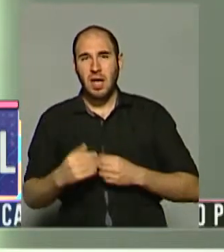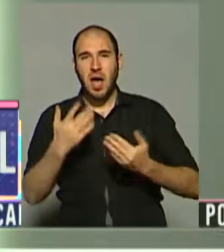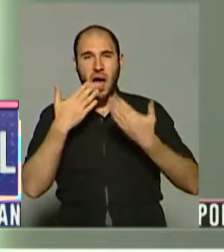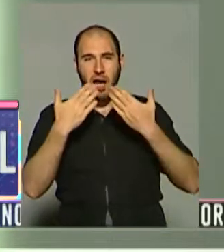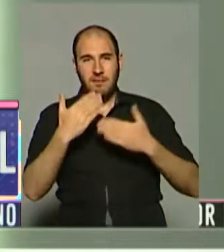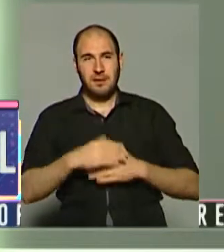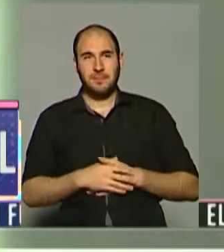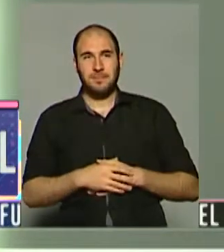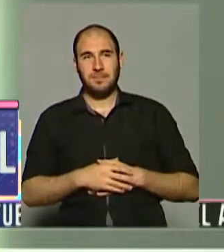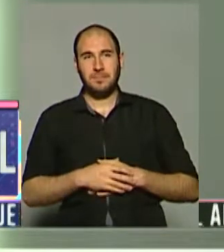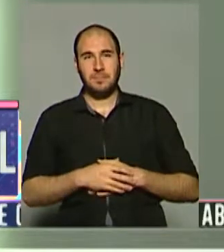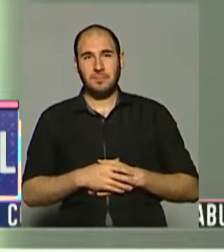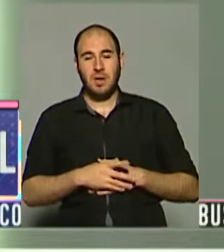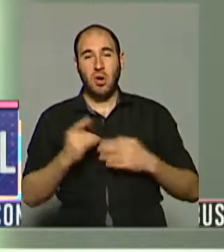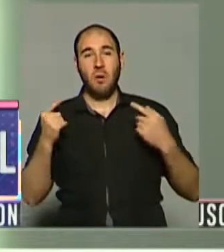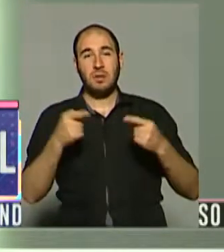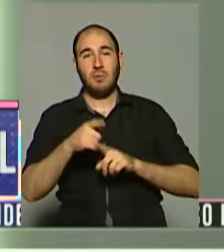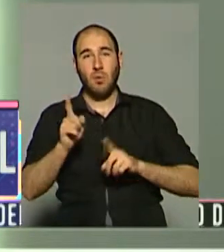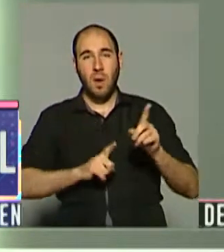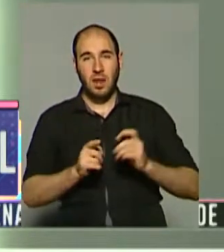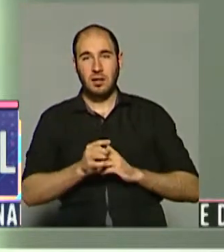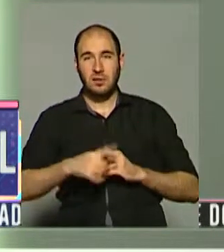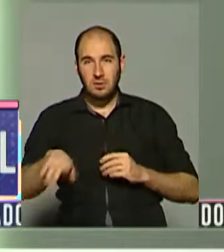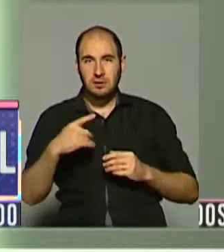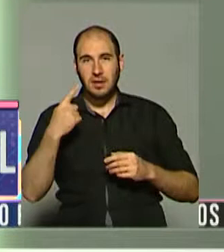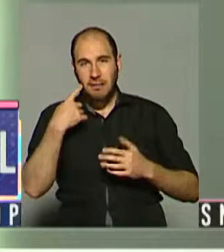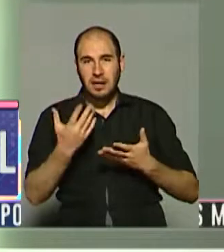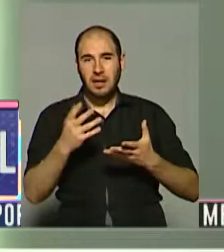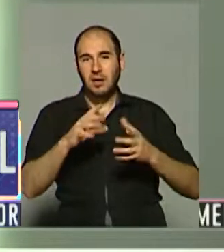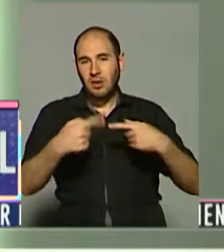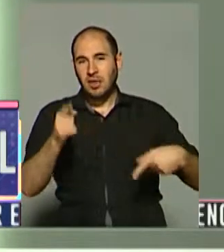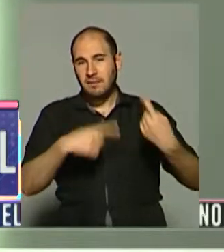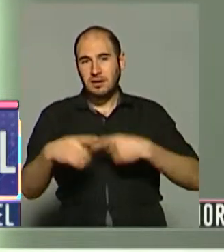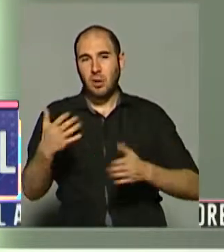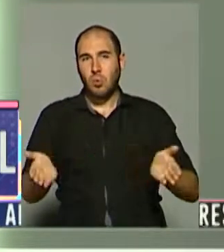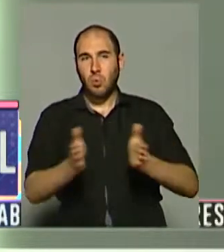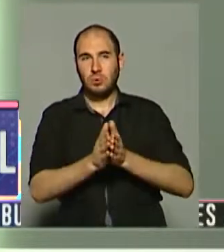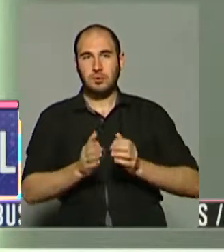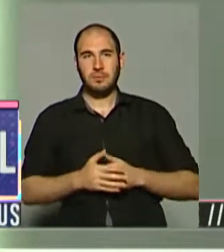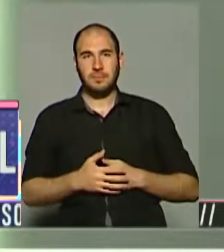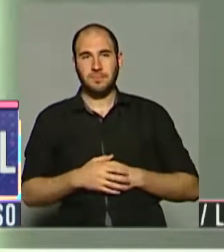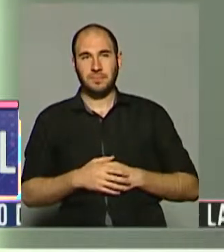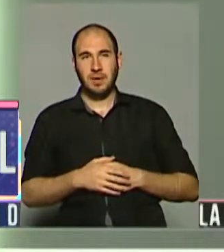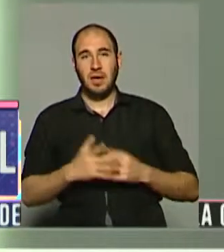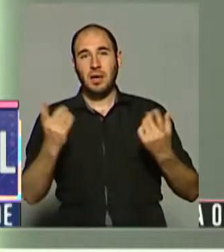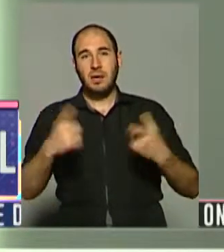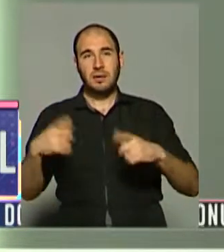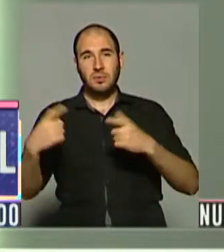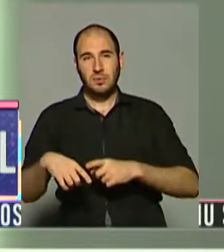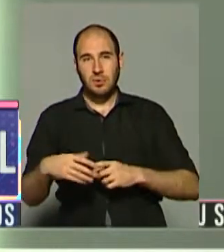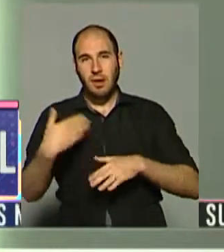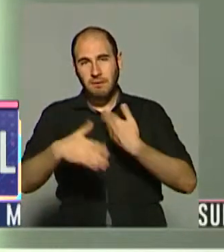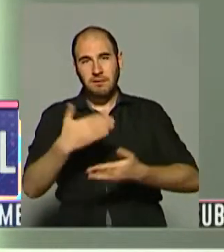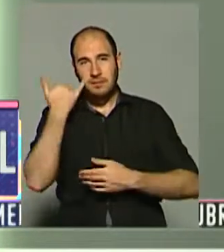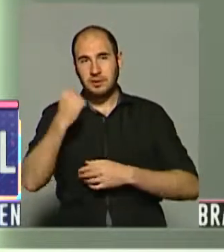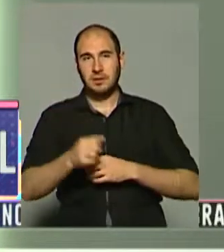charlar esto, y la idea es que vayamos encarando distintas cosas juntos. Y bueno, ya las reuniones están